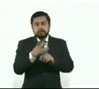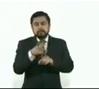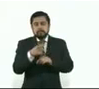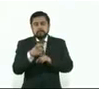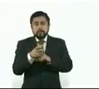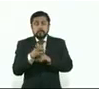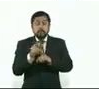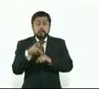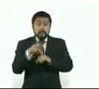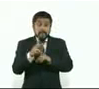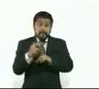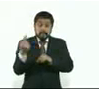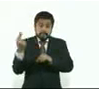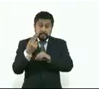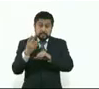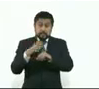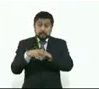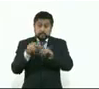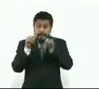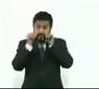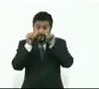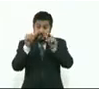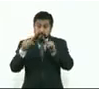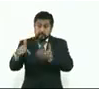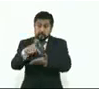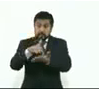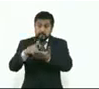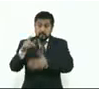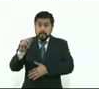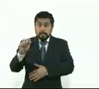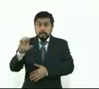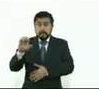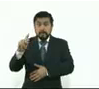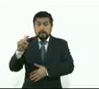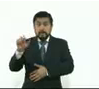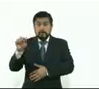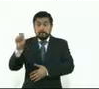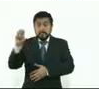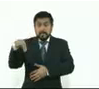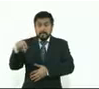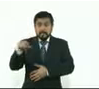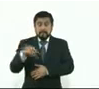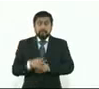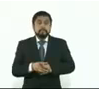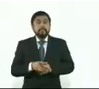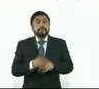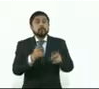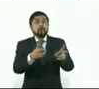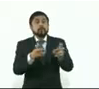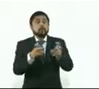de poner atención en el sector Tepepan. Robo a pasajero a bordo de